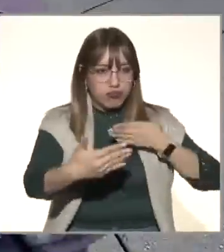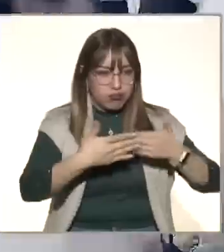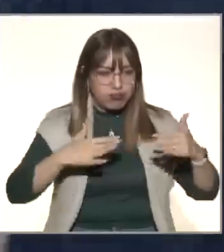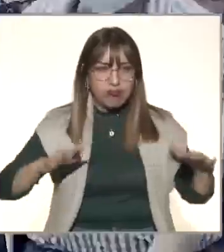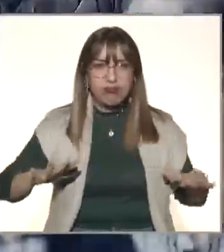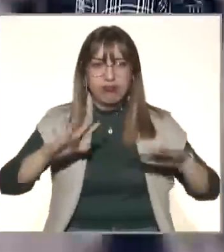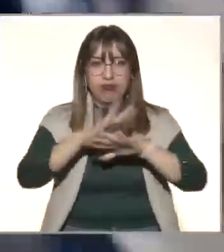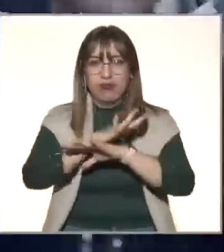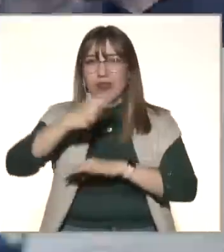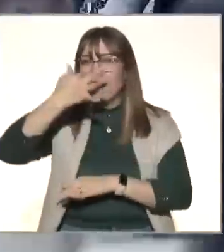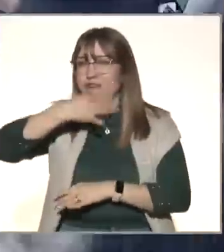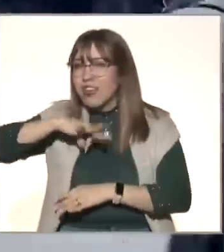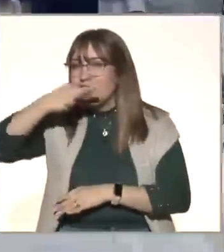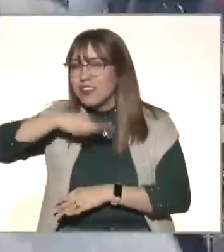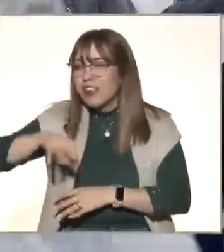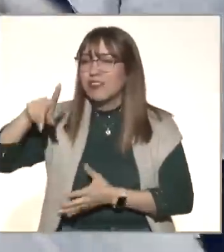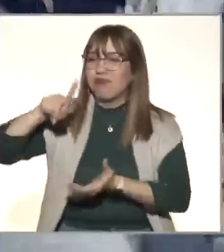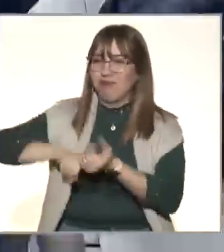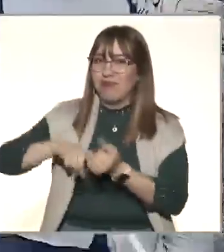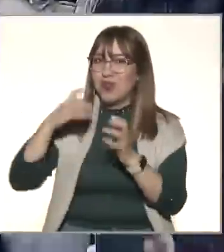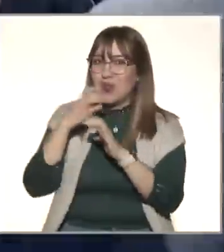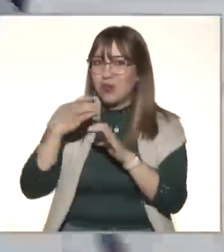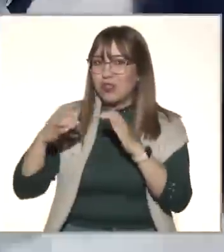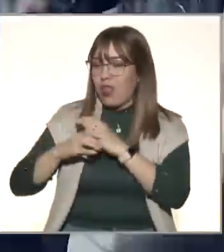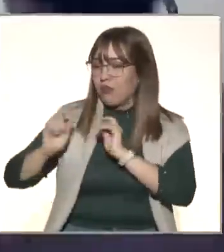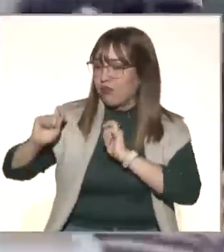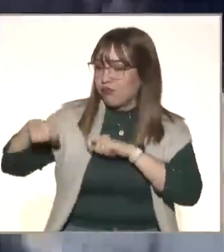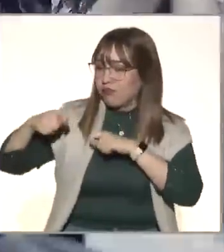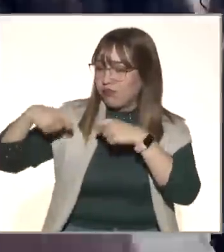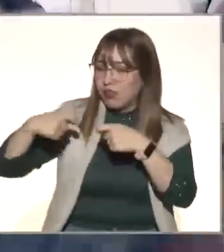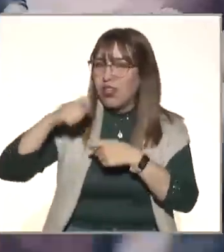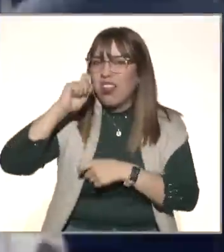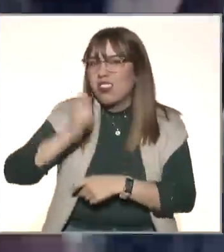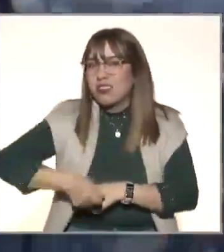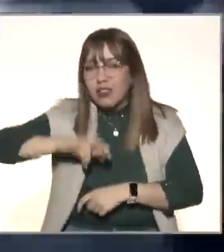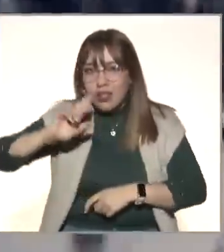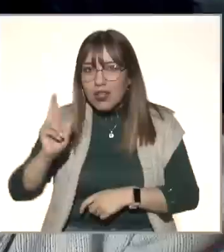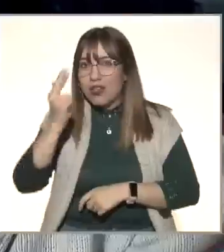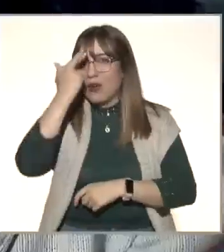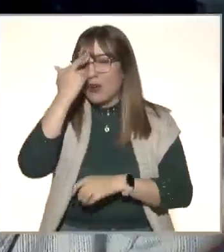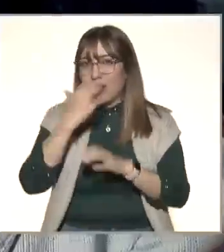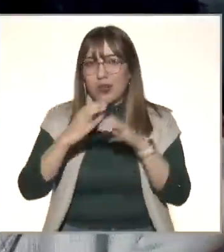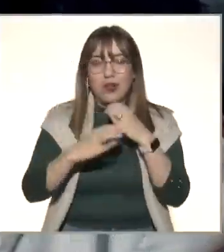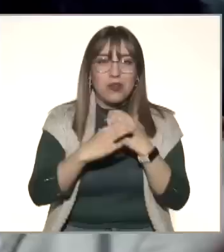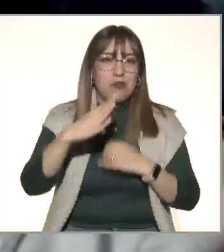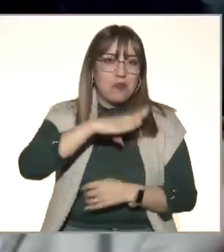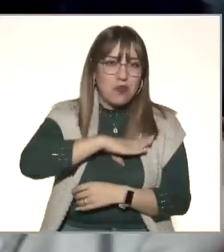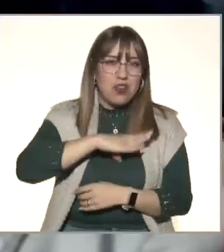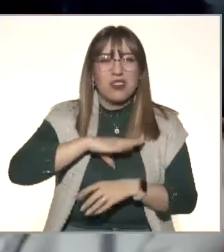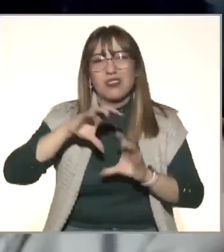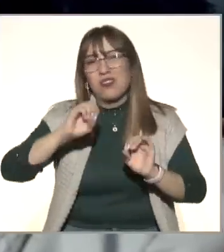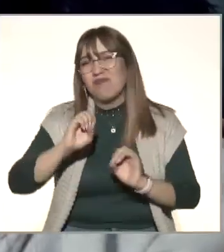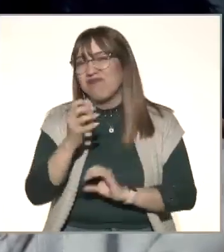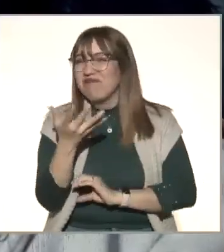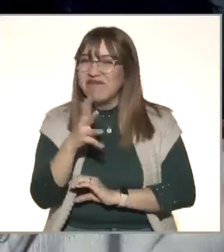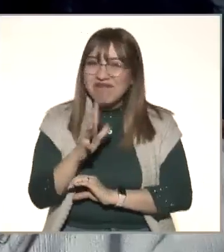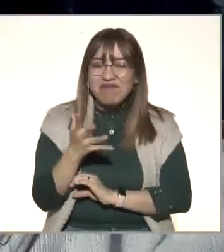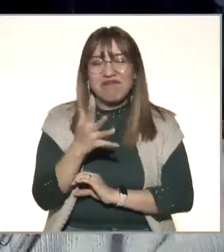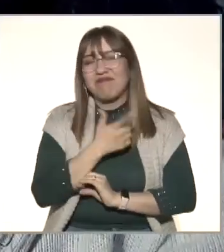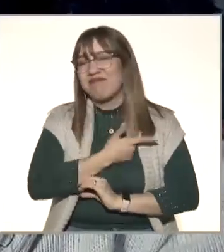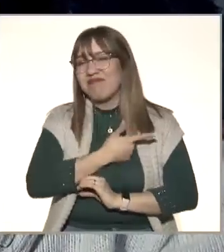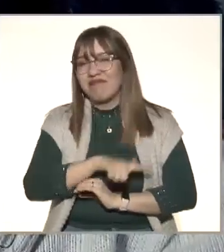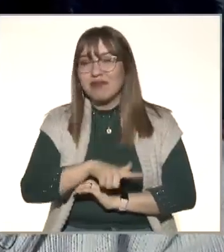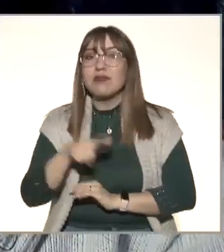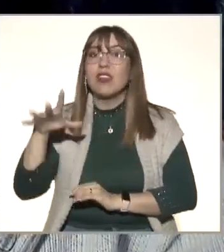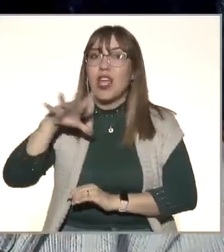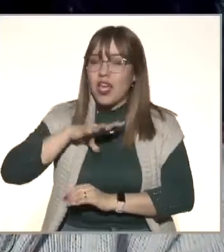están llenos de símbolos que significan en los individuos recuerdos gratos o no tanto y que están cargados de